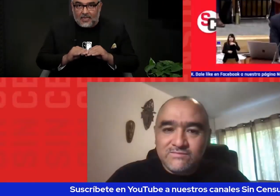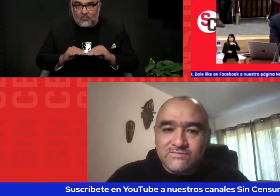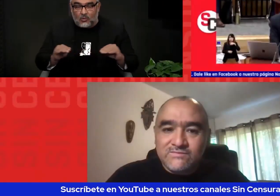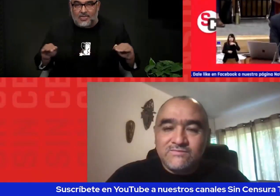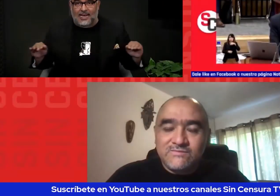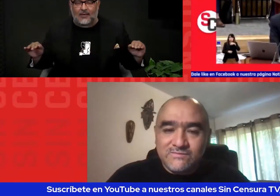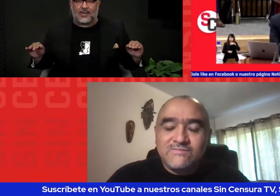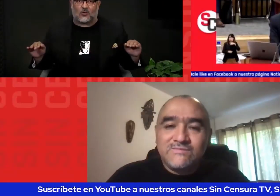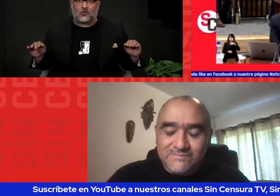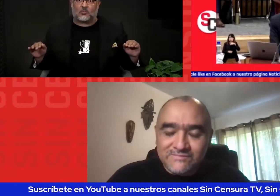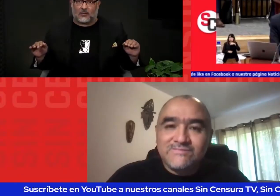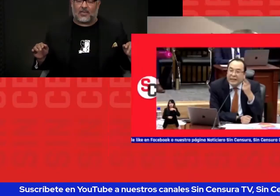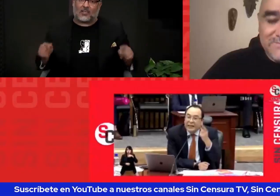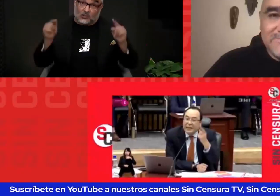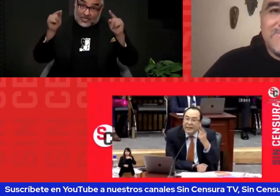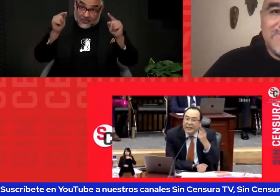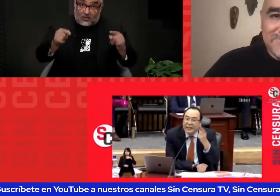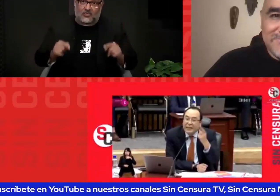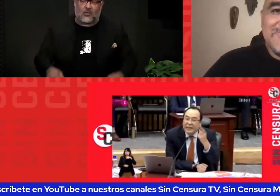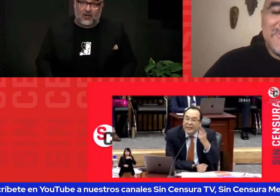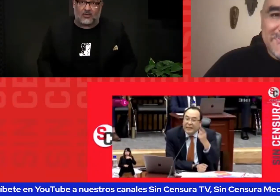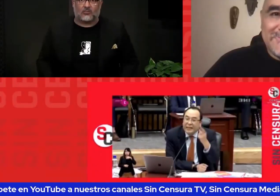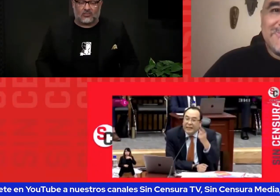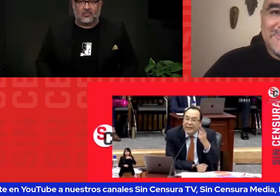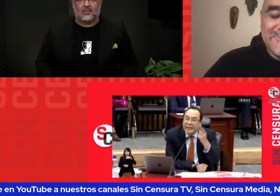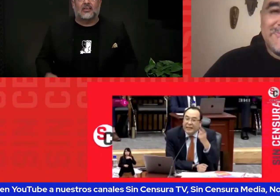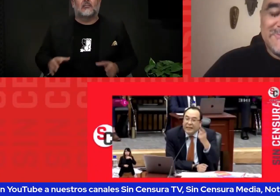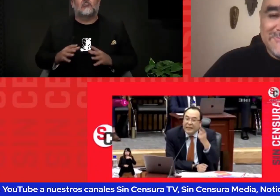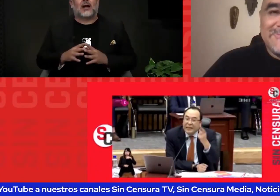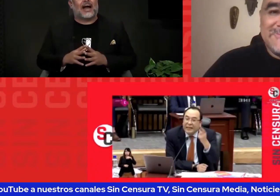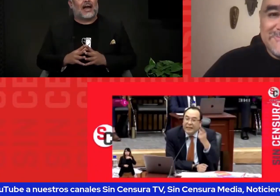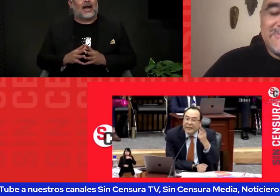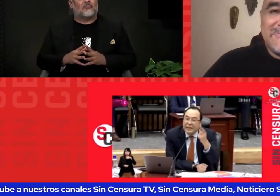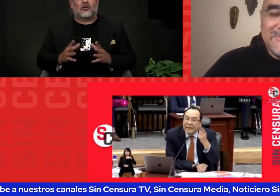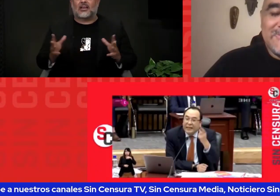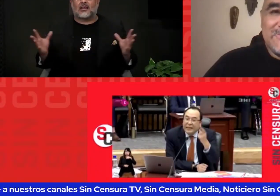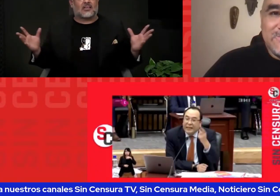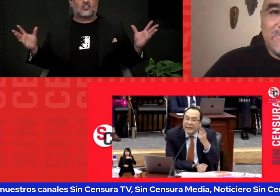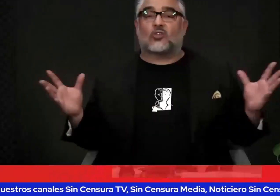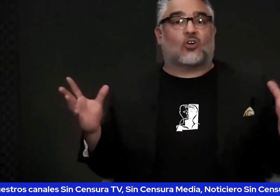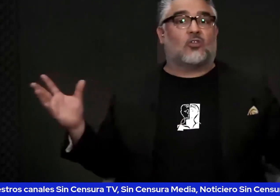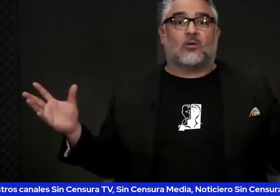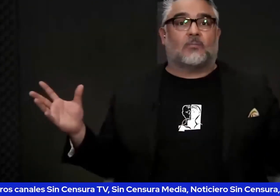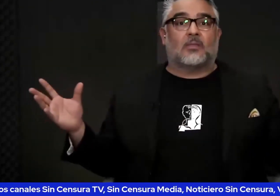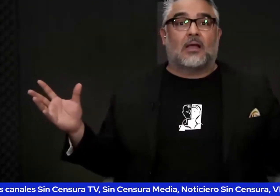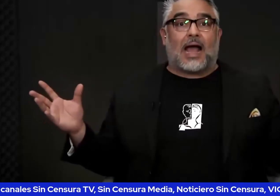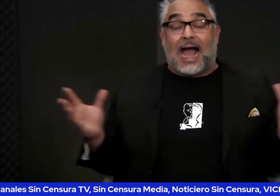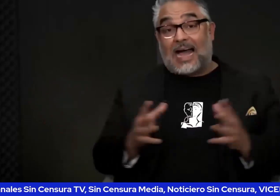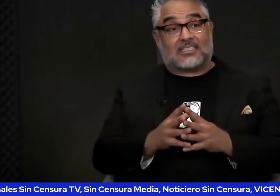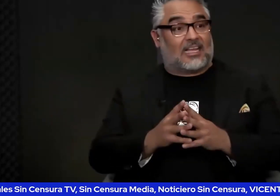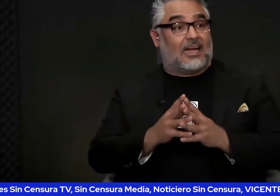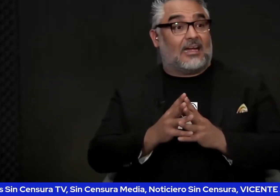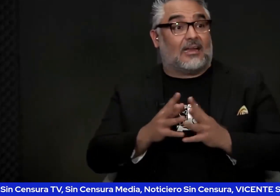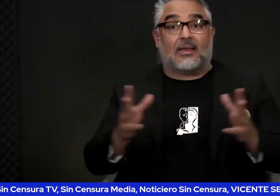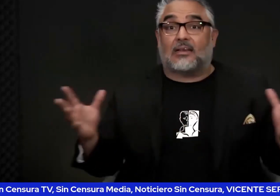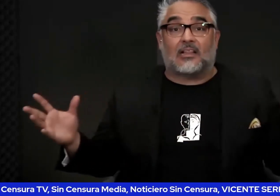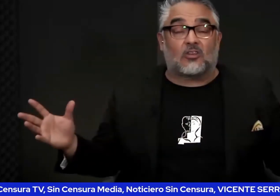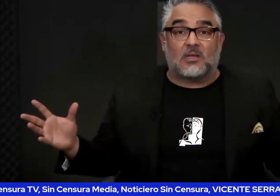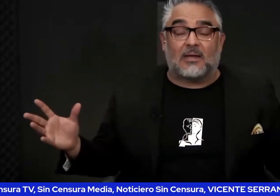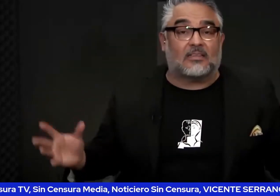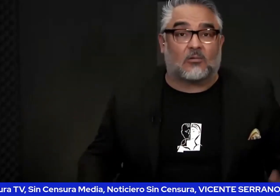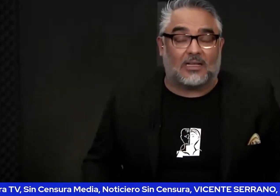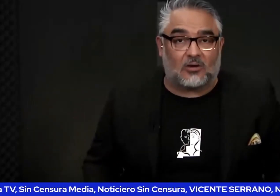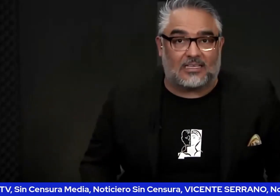que busca acabar con los privilegios de cabrones como ellos, va a poner en riesgo todo, hasta